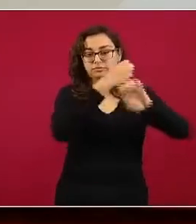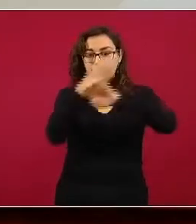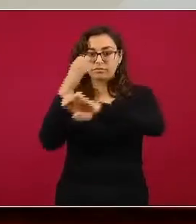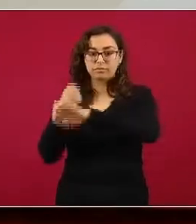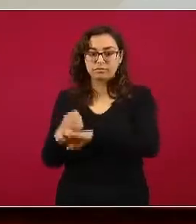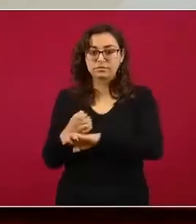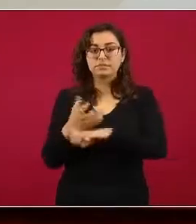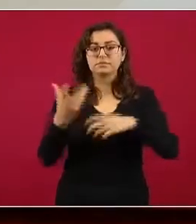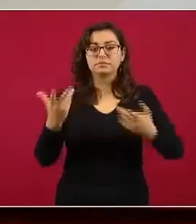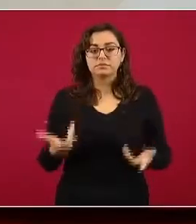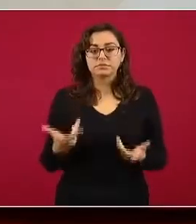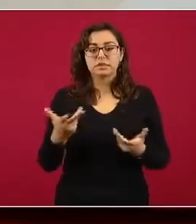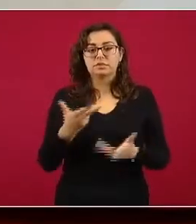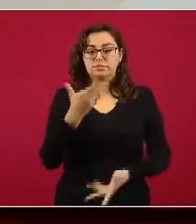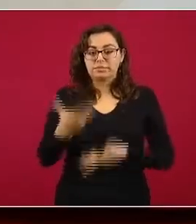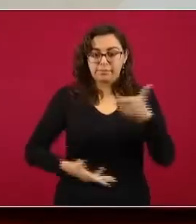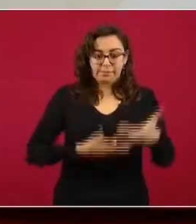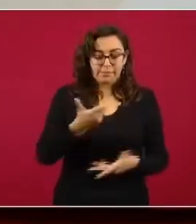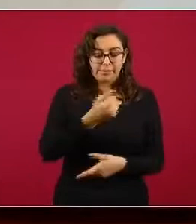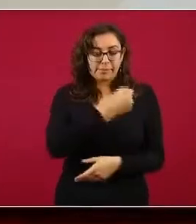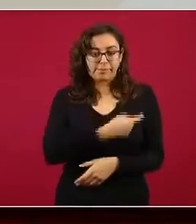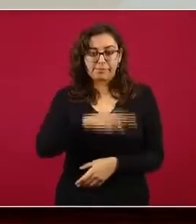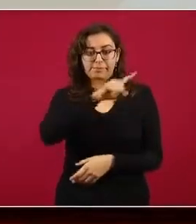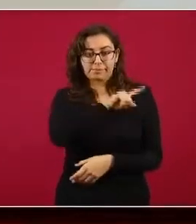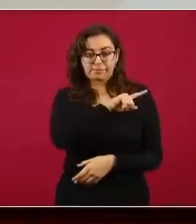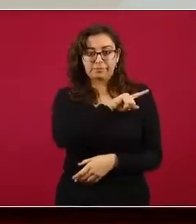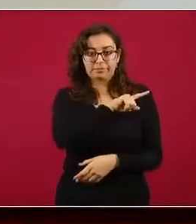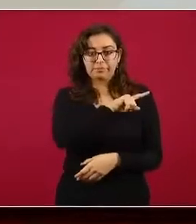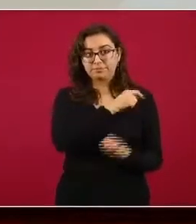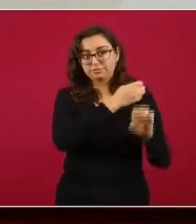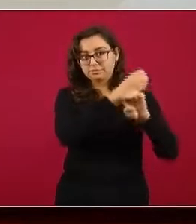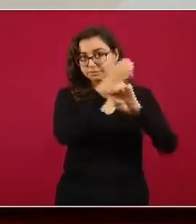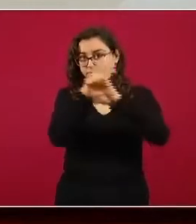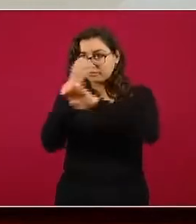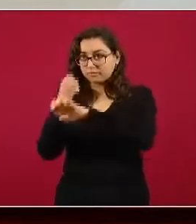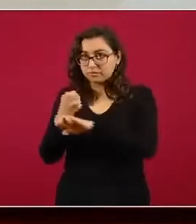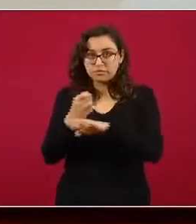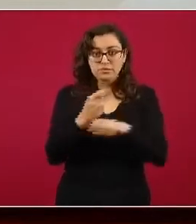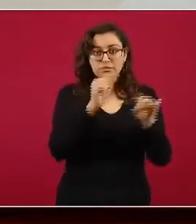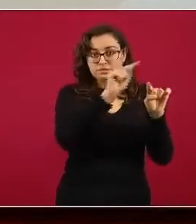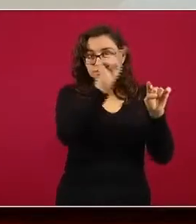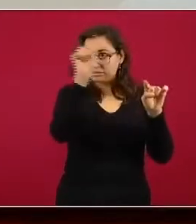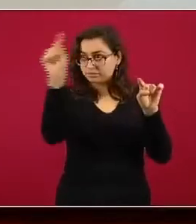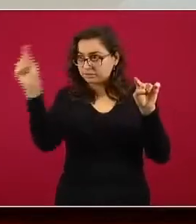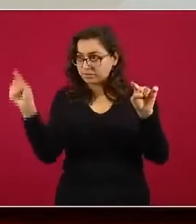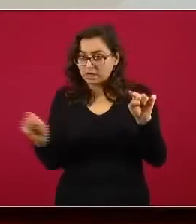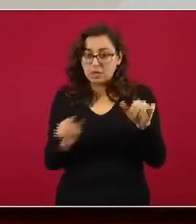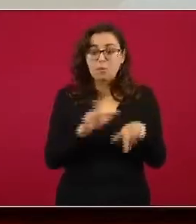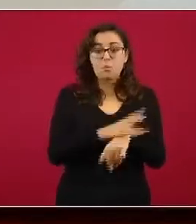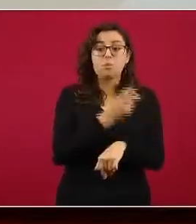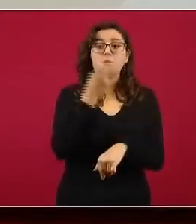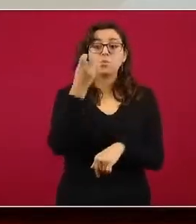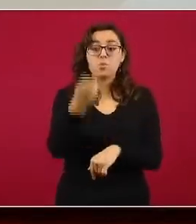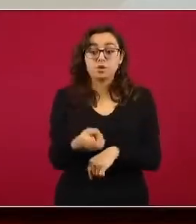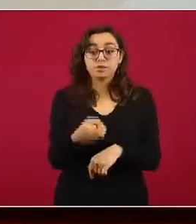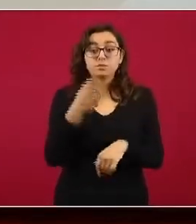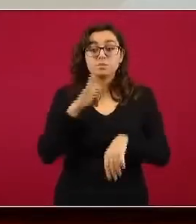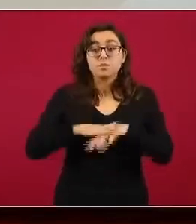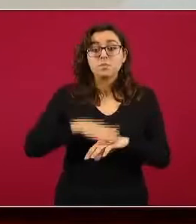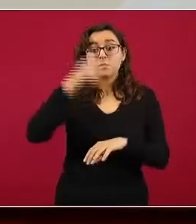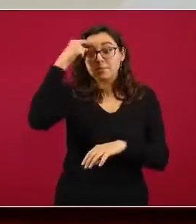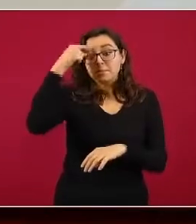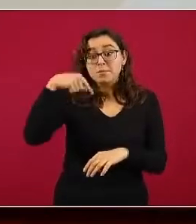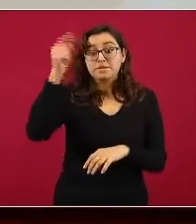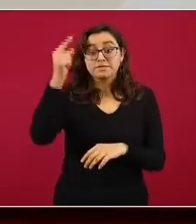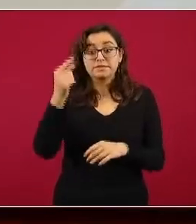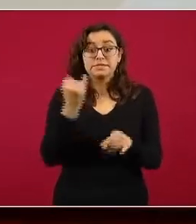federativas y que operan a través de sus servicios de salud estatales. Y esta es, por ejemplo, una de las razones por las cuales, para facilitar